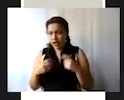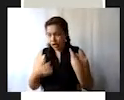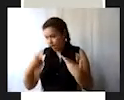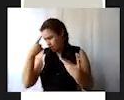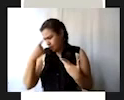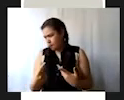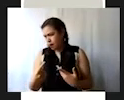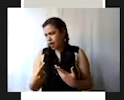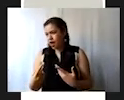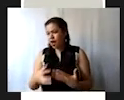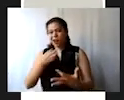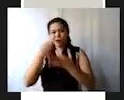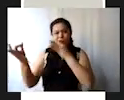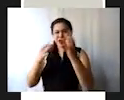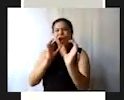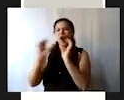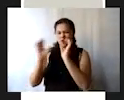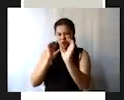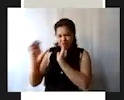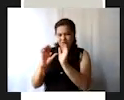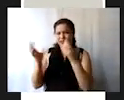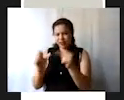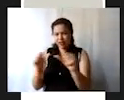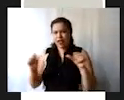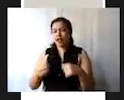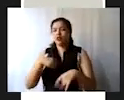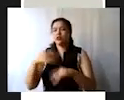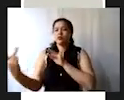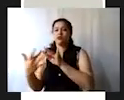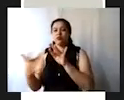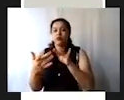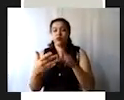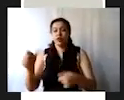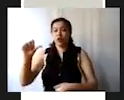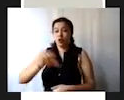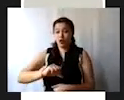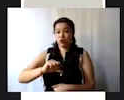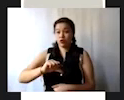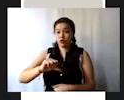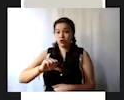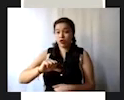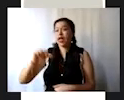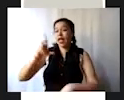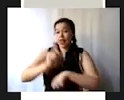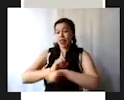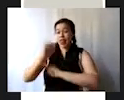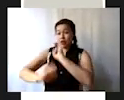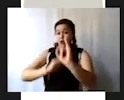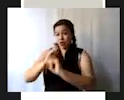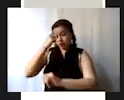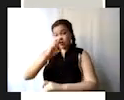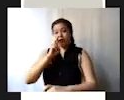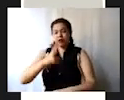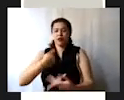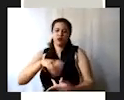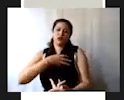comercialización, digamos, o como de comunicación. Nuestras redes sociales, hoy particularmente, que es el Día Mundial de la Visión, ahí estamos